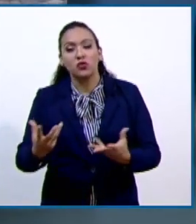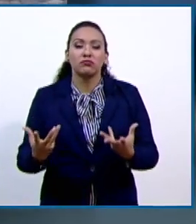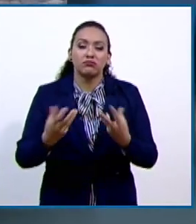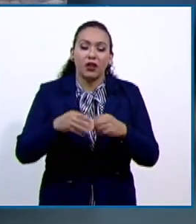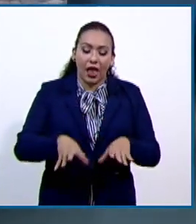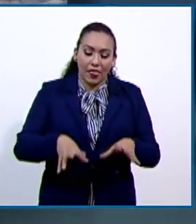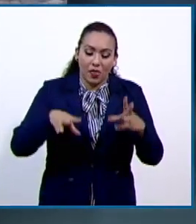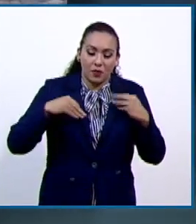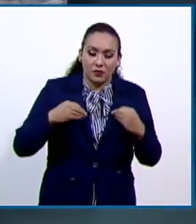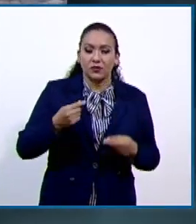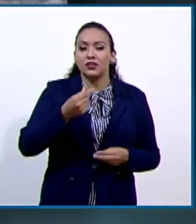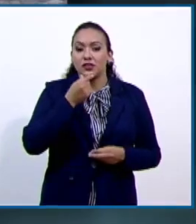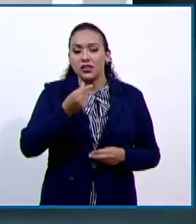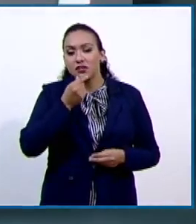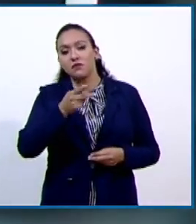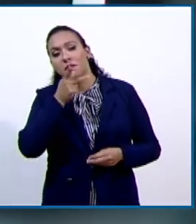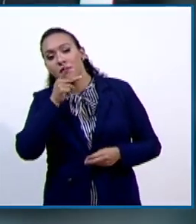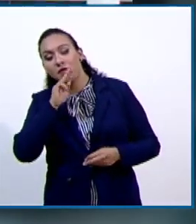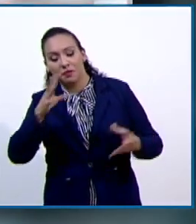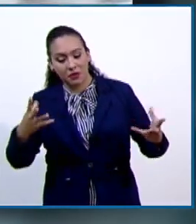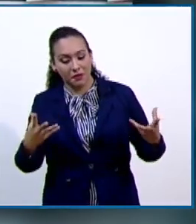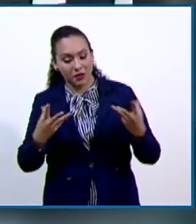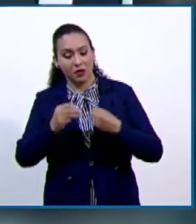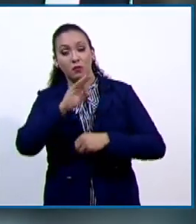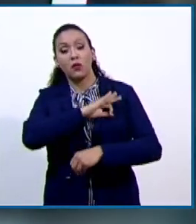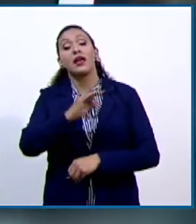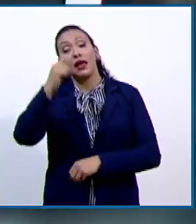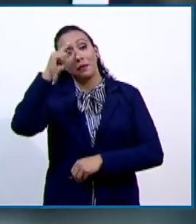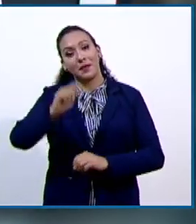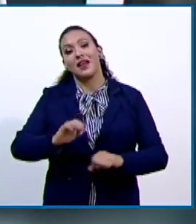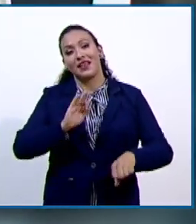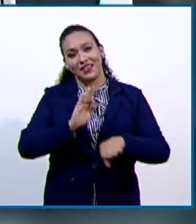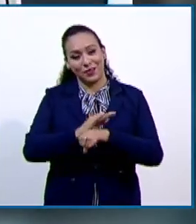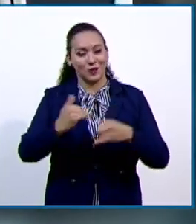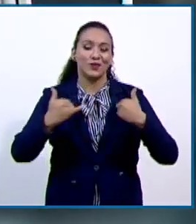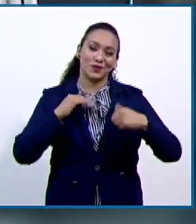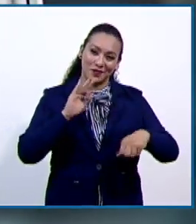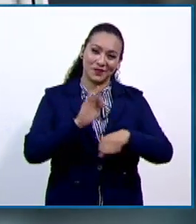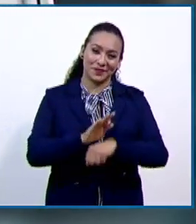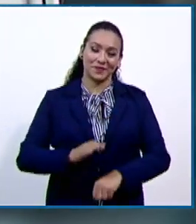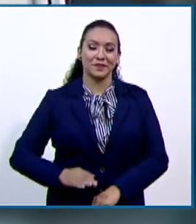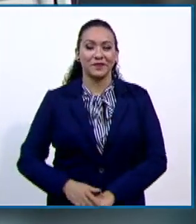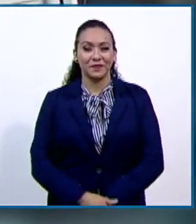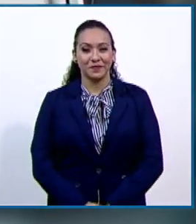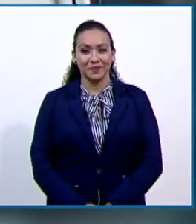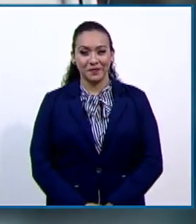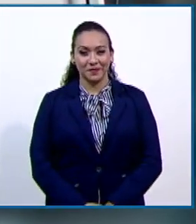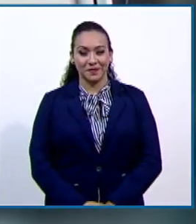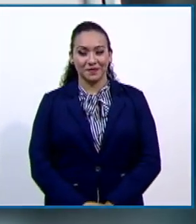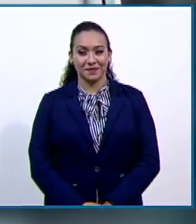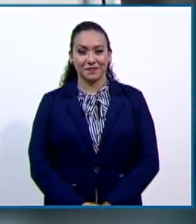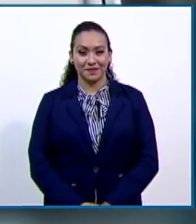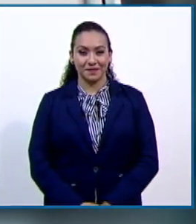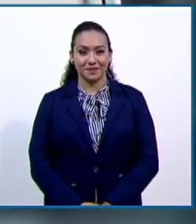de niñas, niños y adolescentes. Para el canal del Poder Judicial de la Federación, Jesús Daza.